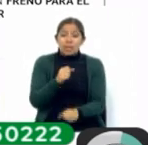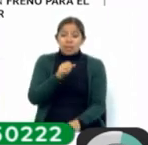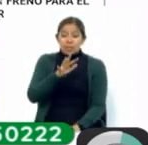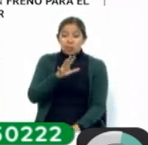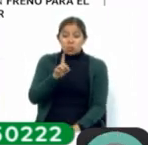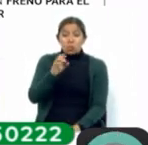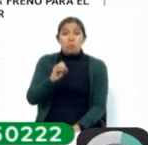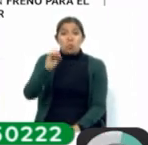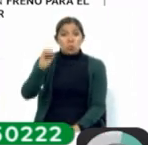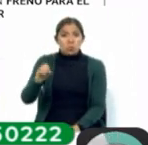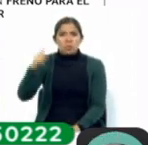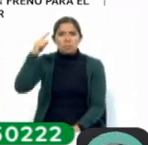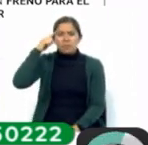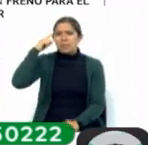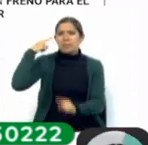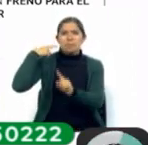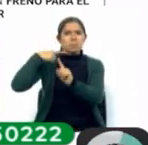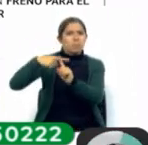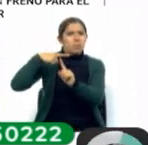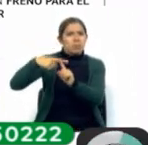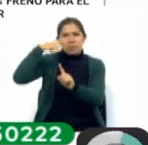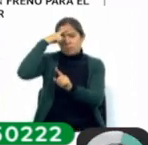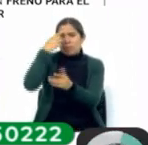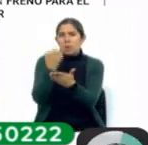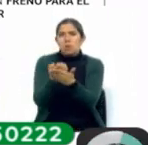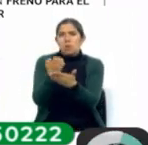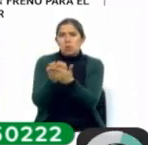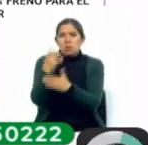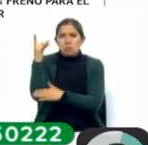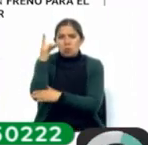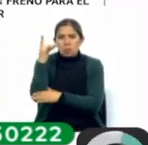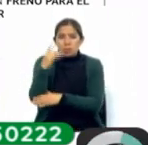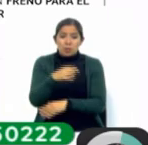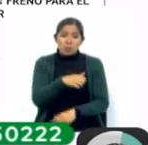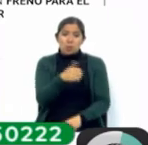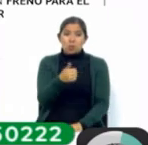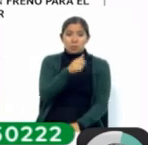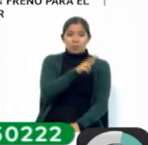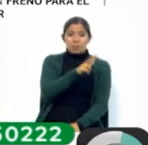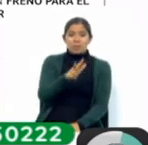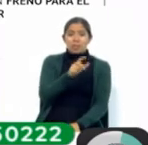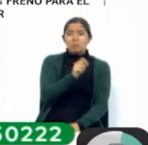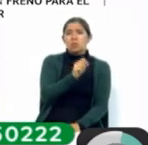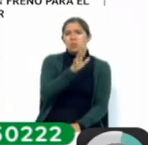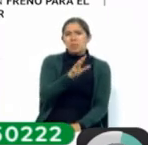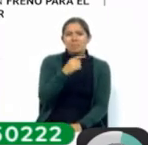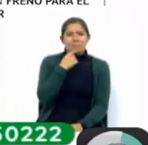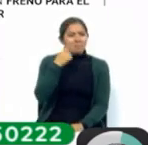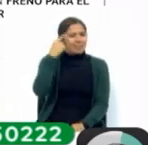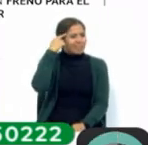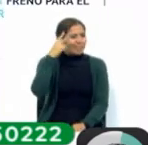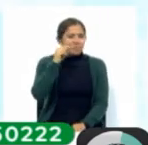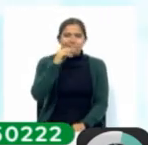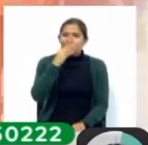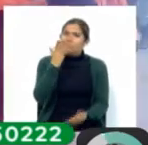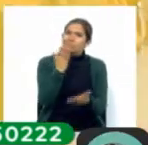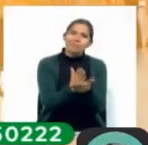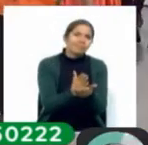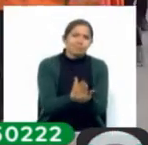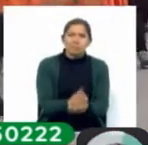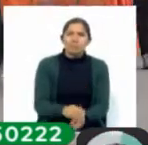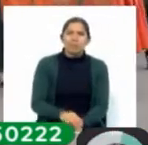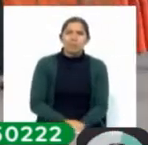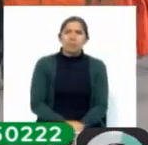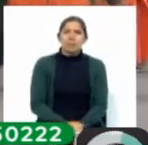considera que esta medida es positiva para la economía del país, frente a un 33.5% que la considera como un freno.